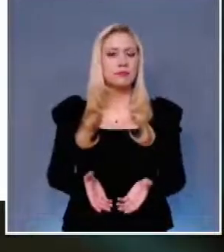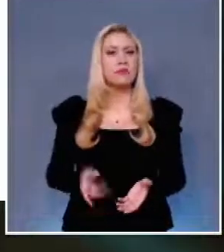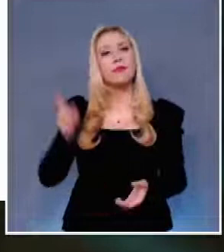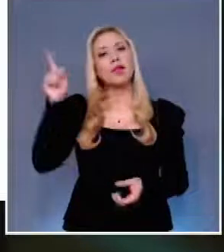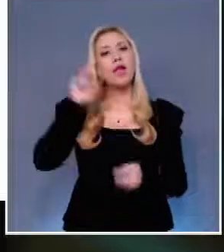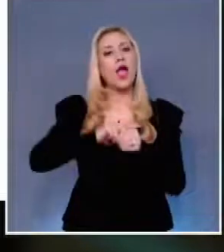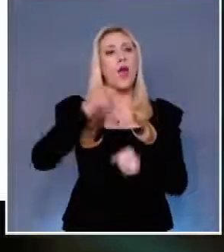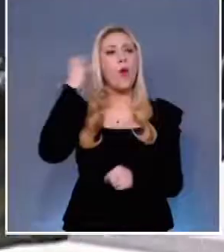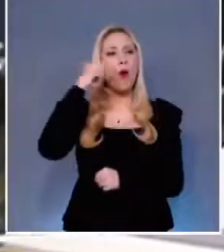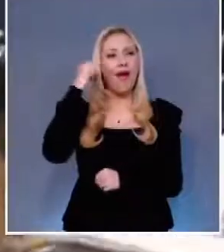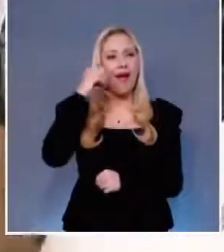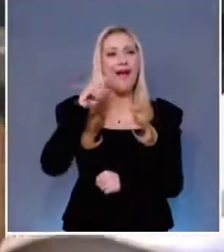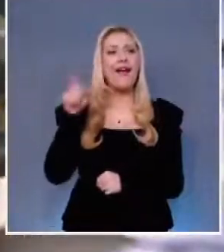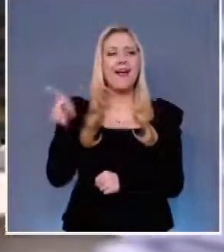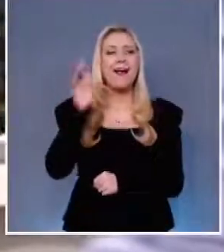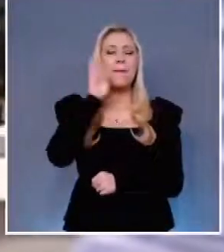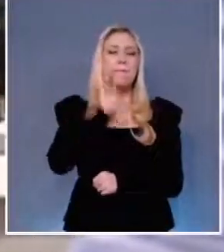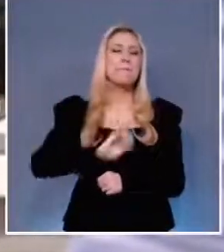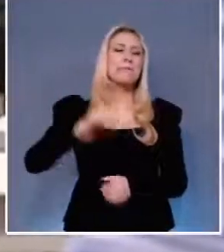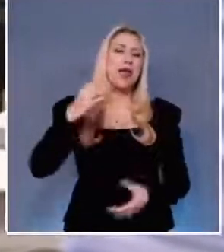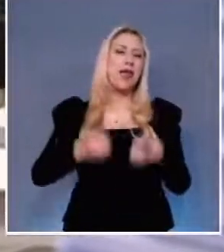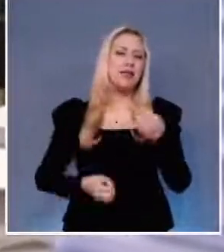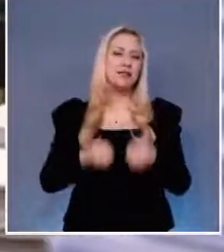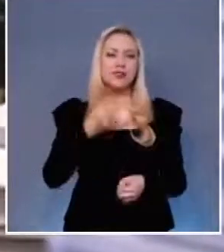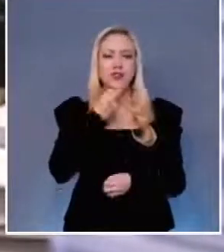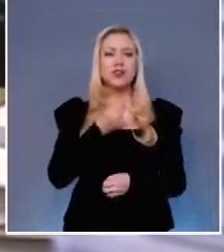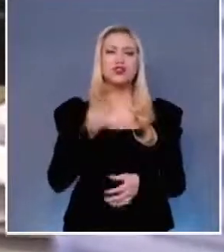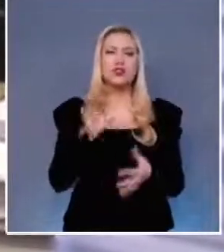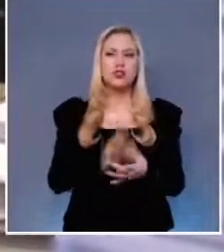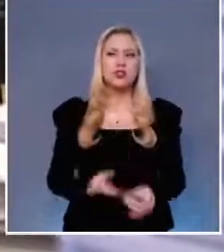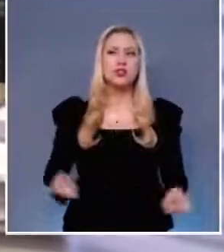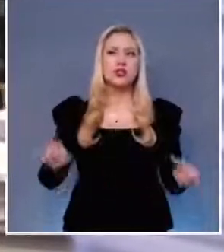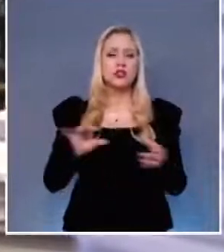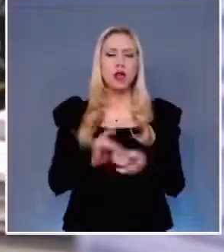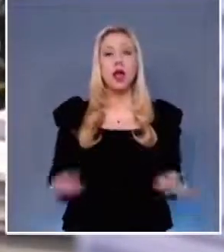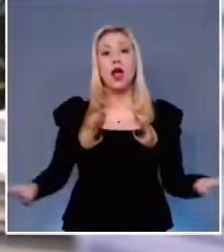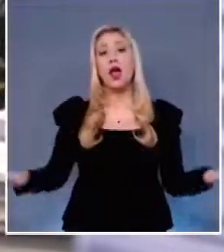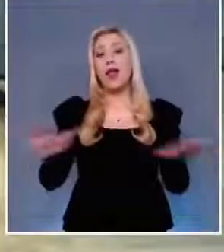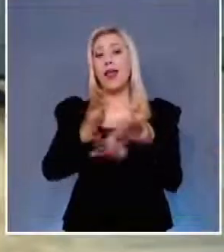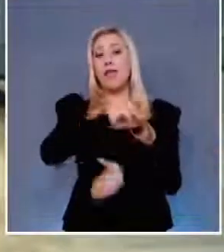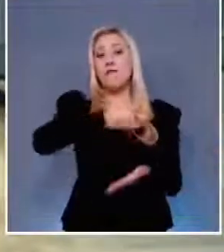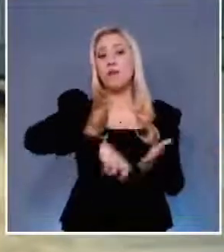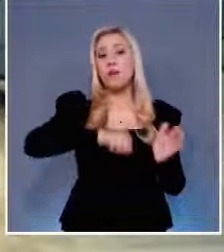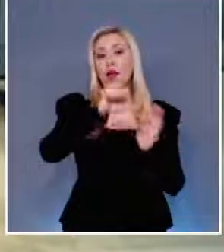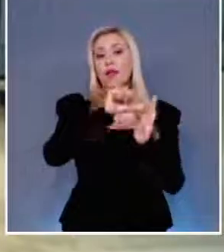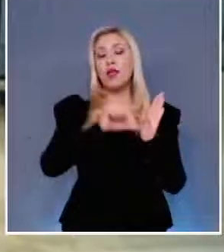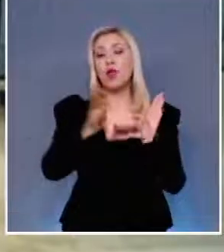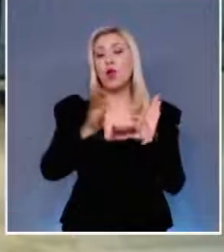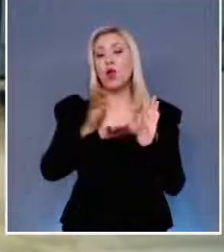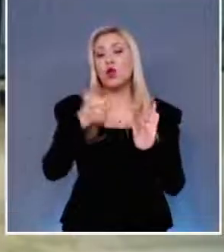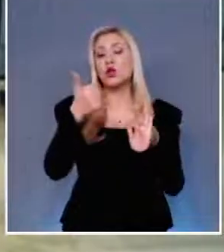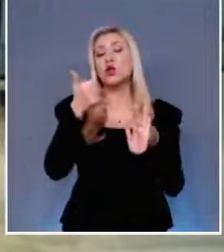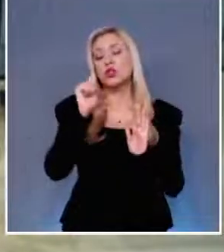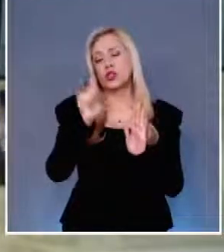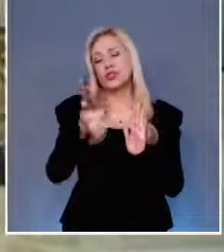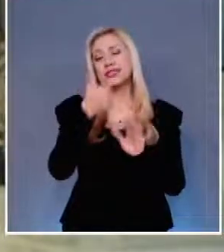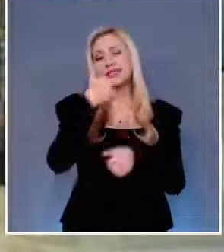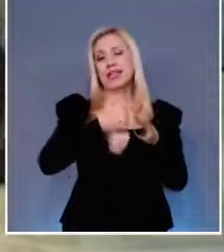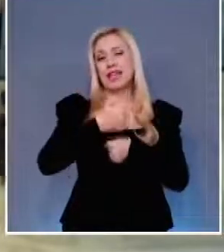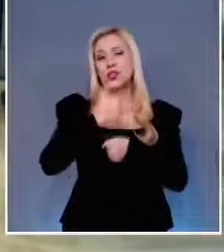el ministro recordó que con la reforma al artículo 6 de la Constitución de 2014 surge el principio